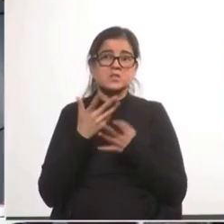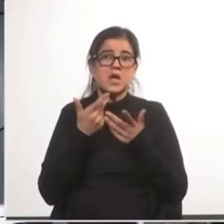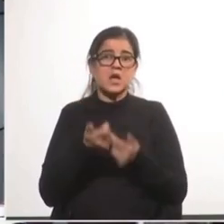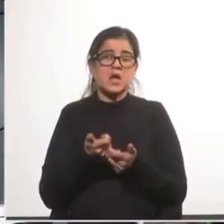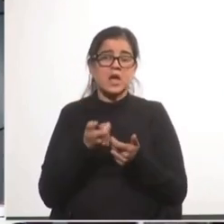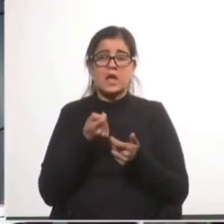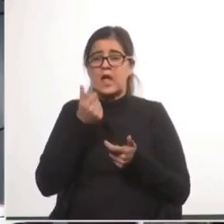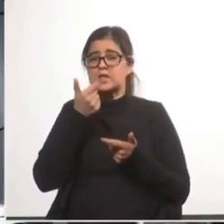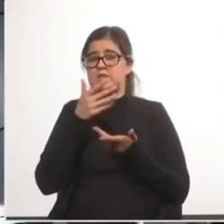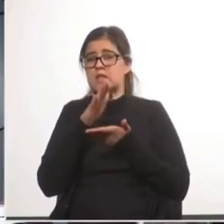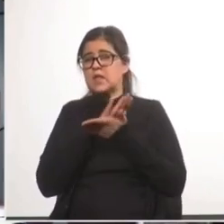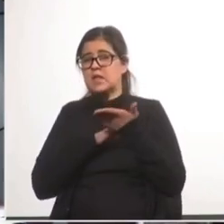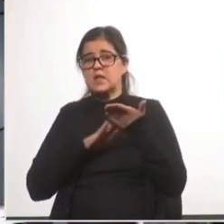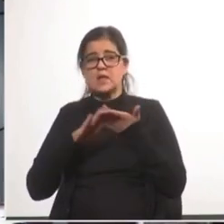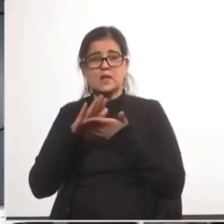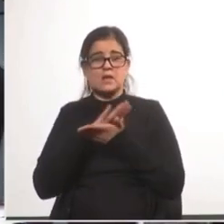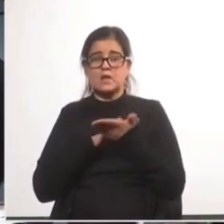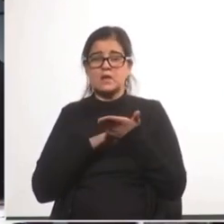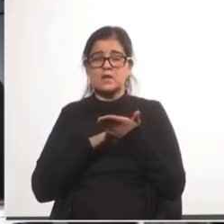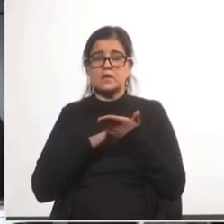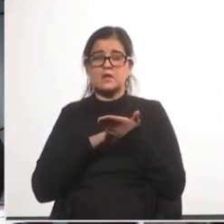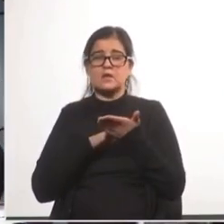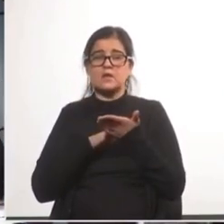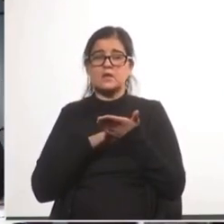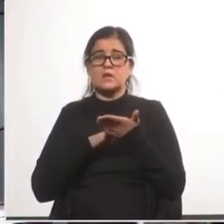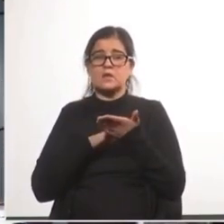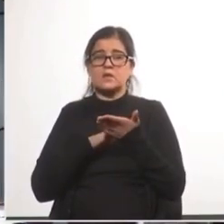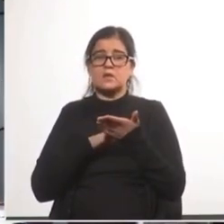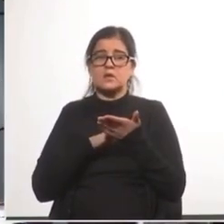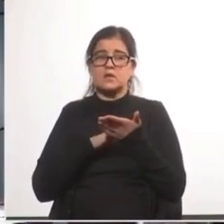casi ninguna de